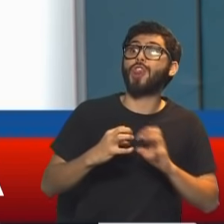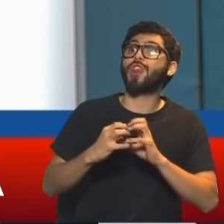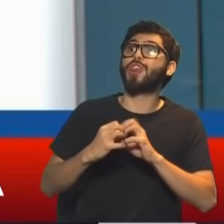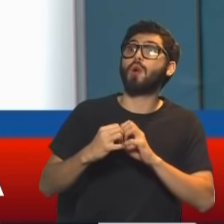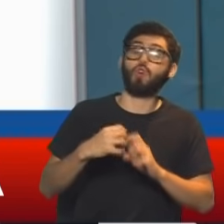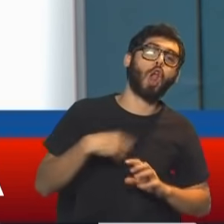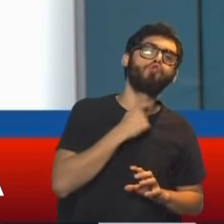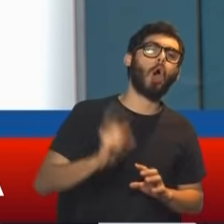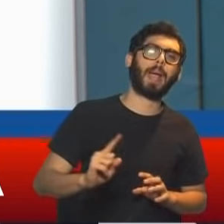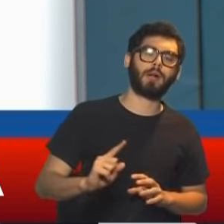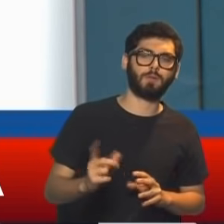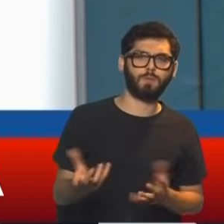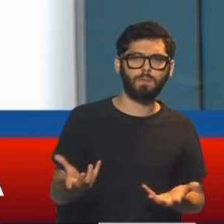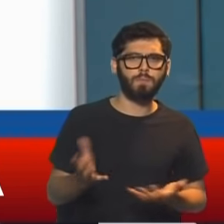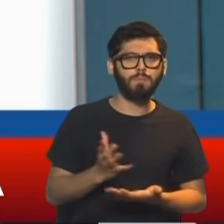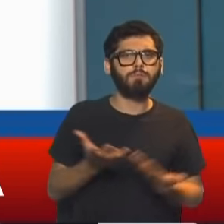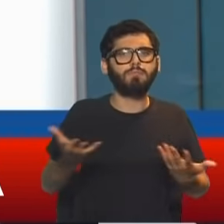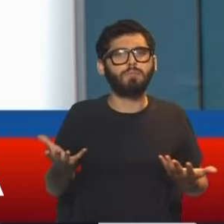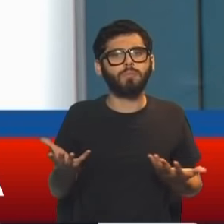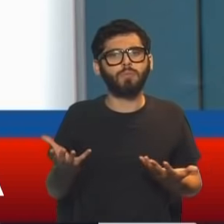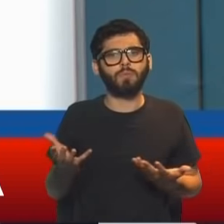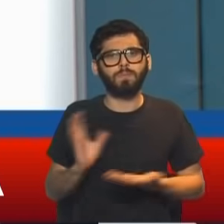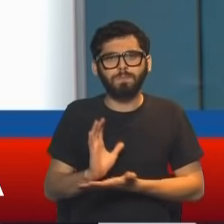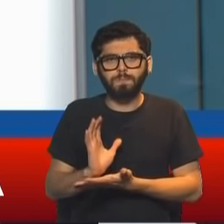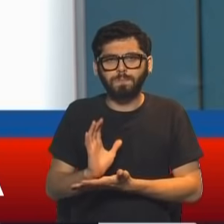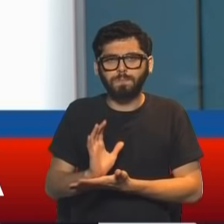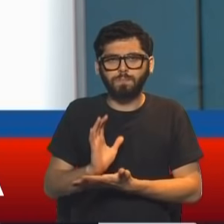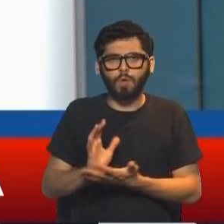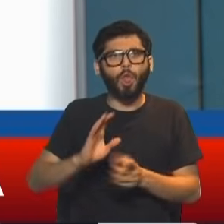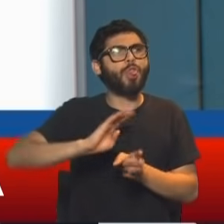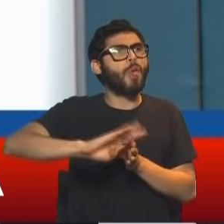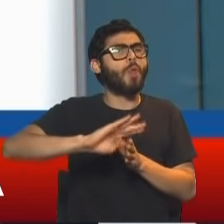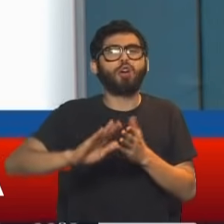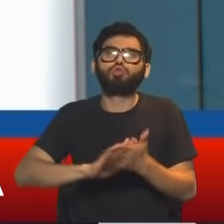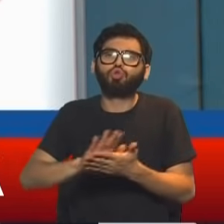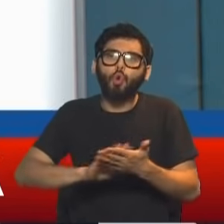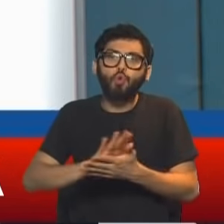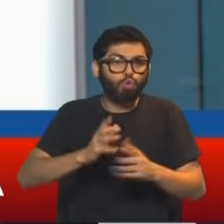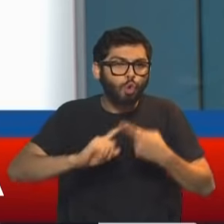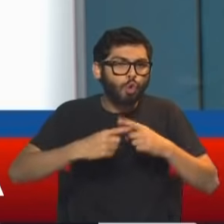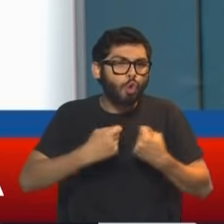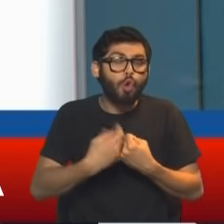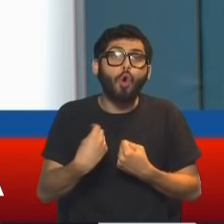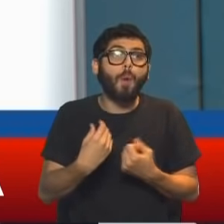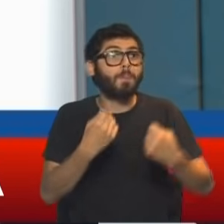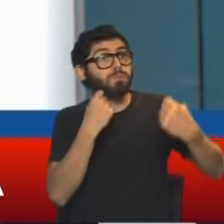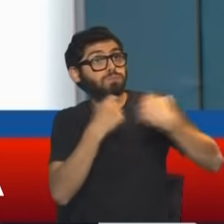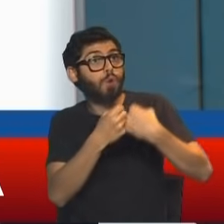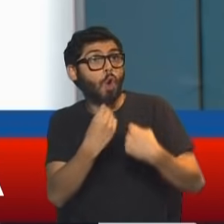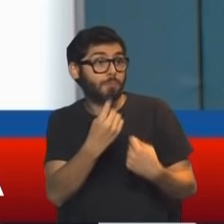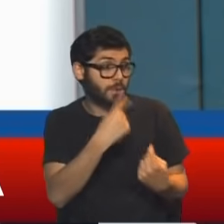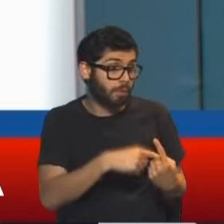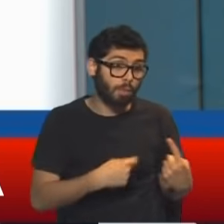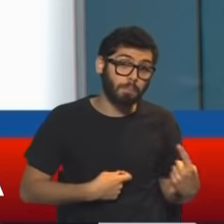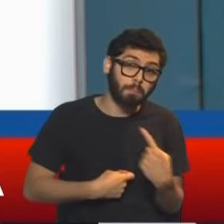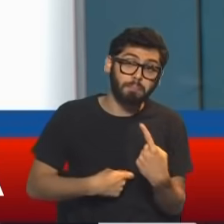entonces, ¿cómo se puede pensar en un acuerdo que solucione realmente el tema de la deuda si la oposición se opone? Quien lo